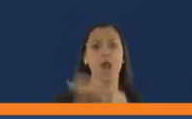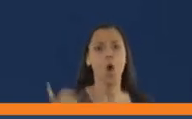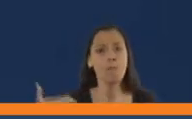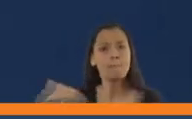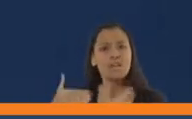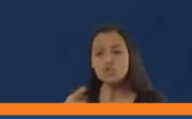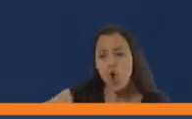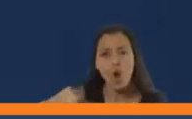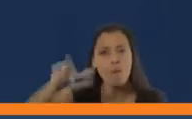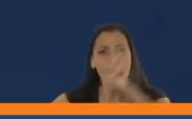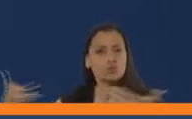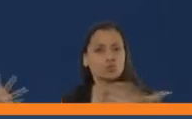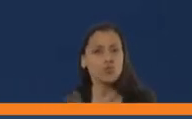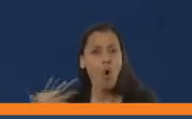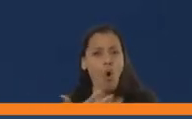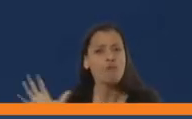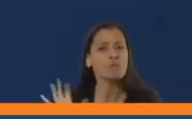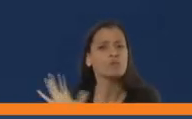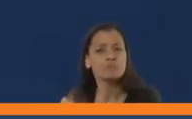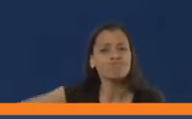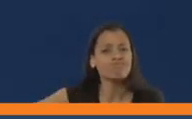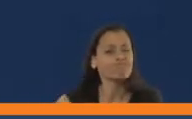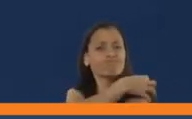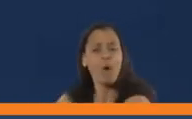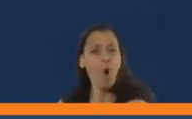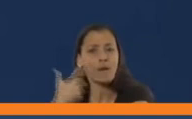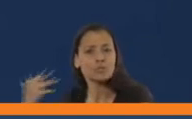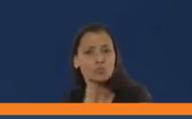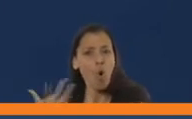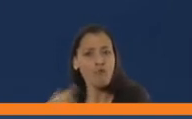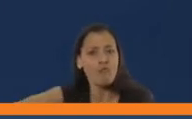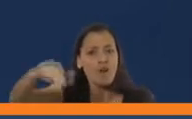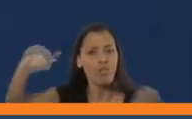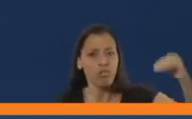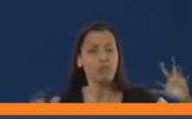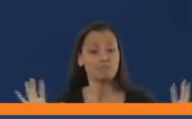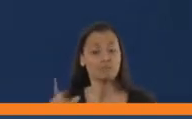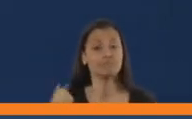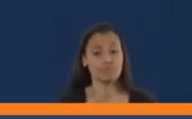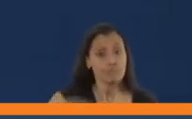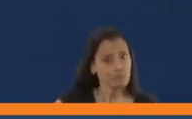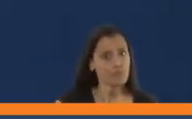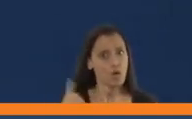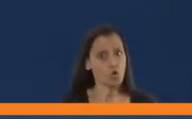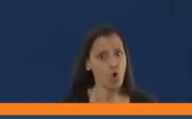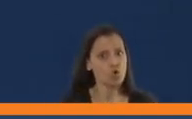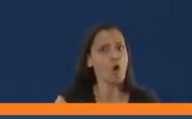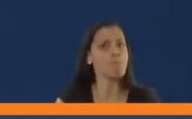humanos quedan atrapados en el pozo de la pobreza desde la periferia en la que nos colocan